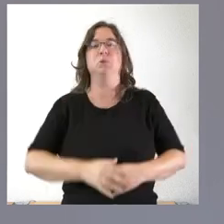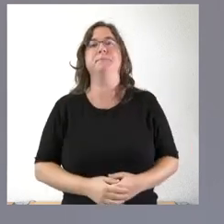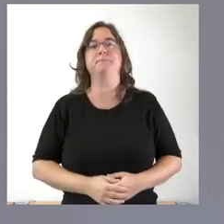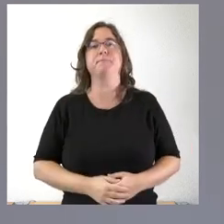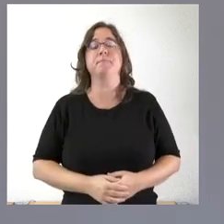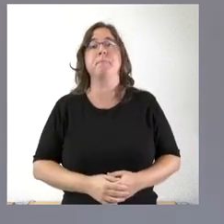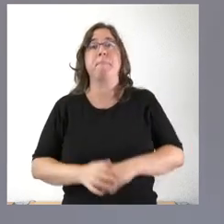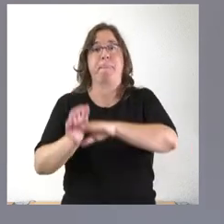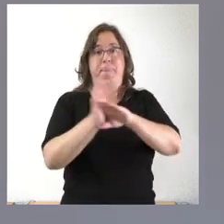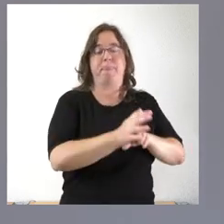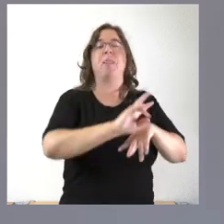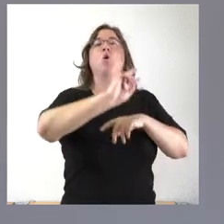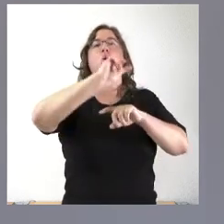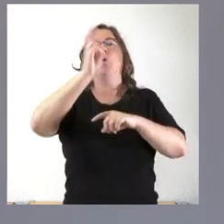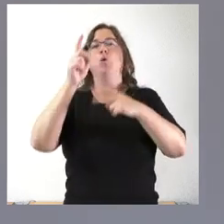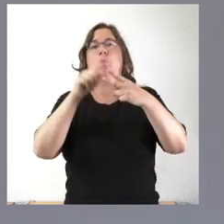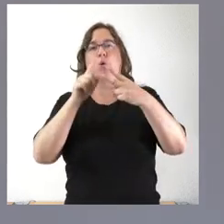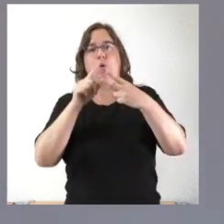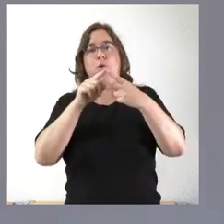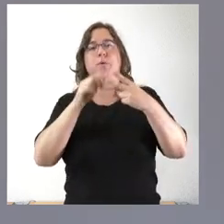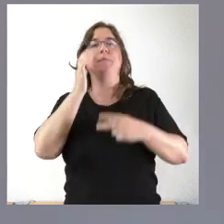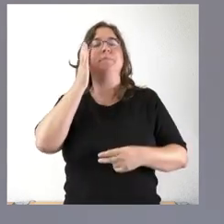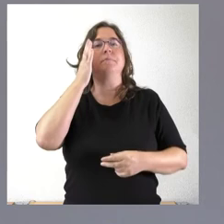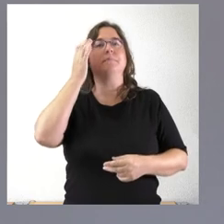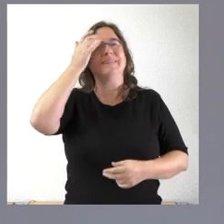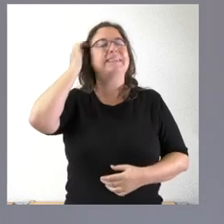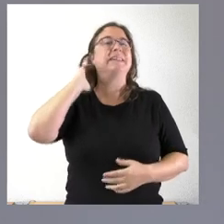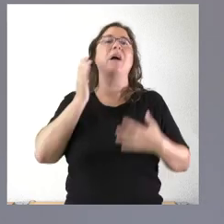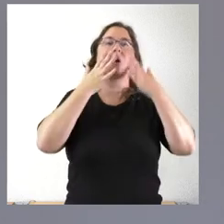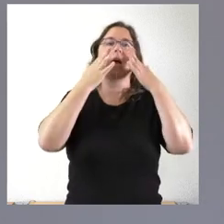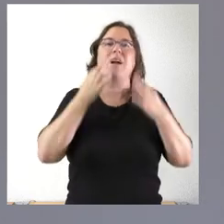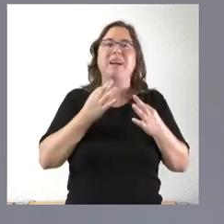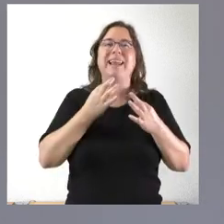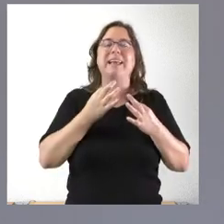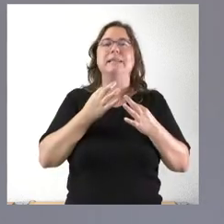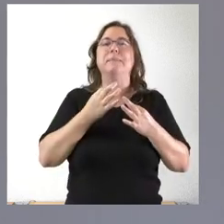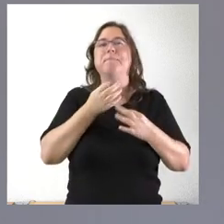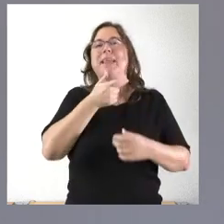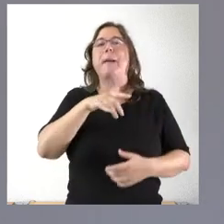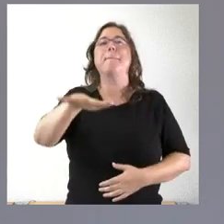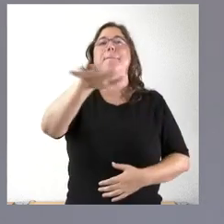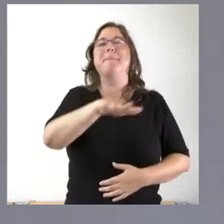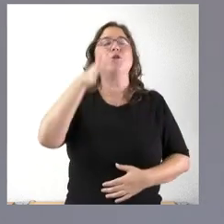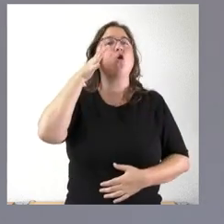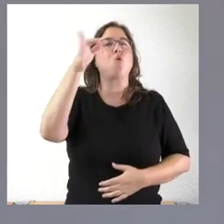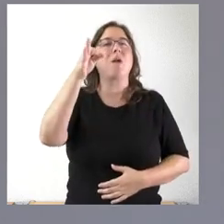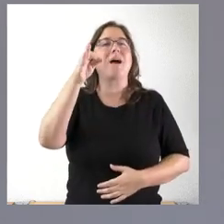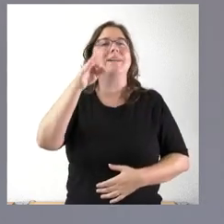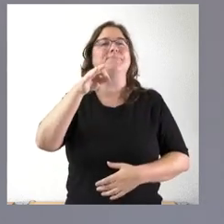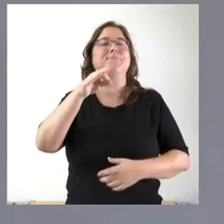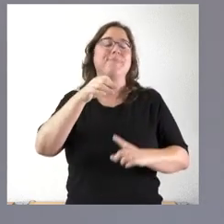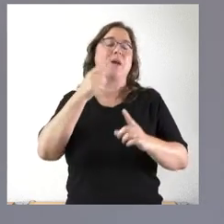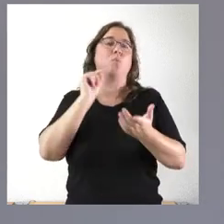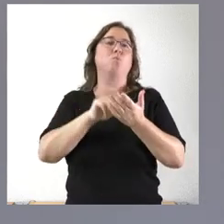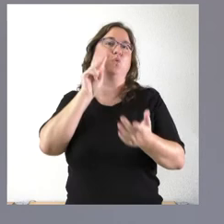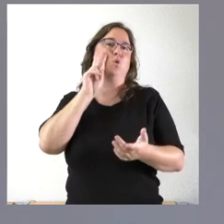con los otros aspectos que me planteaba, creo que uno era qué es el medio rural desde el punto de vista impositivo, ¿no? Bien, nosotros a